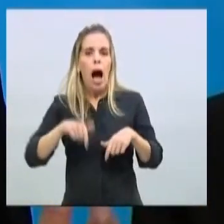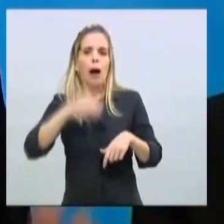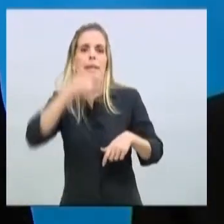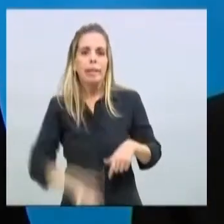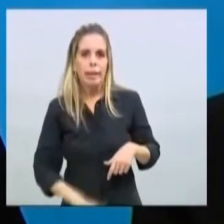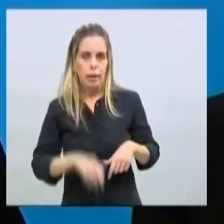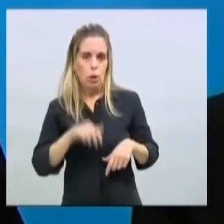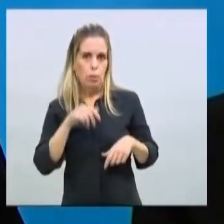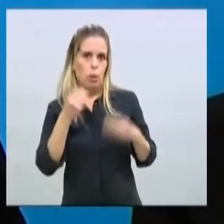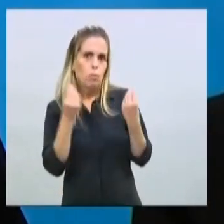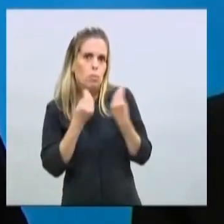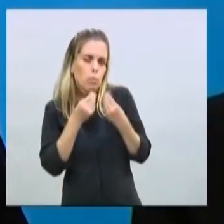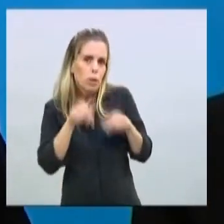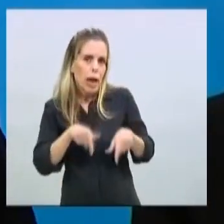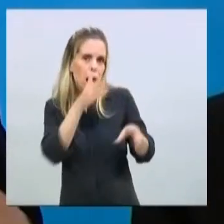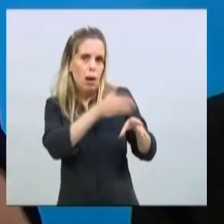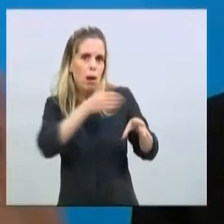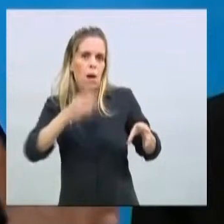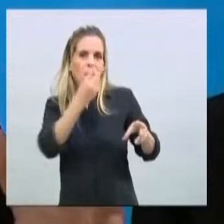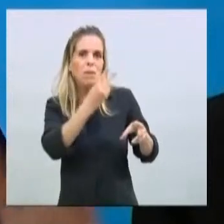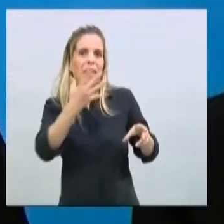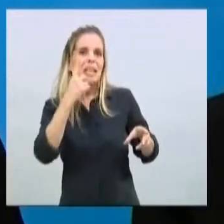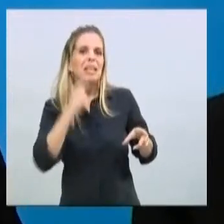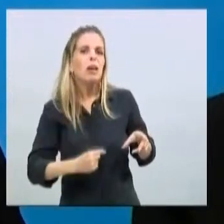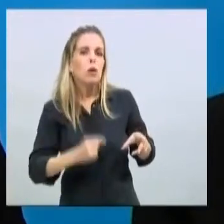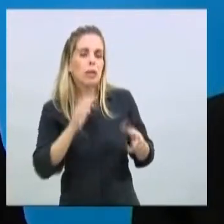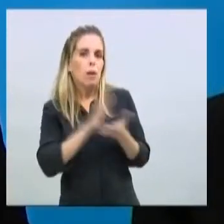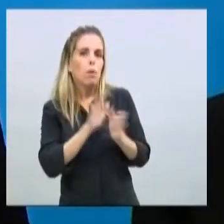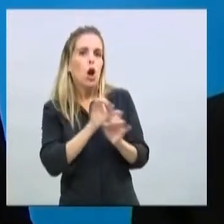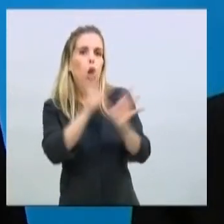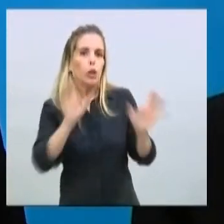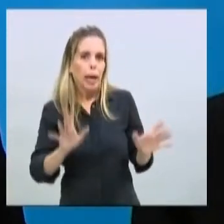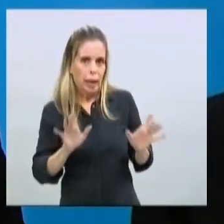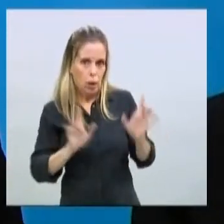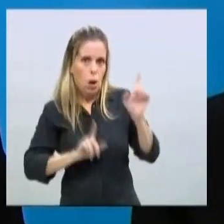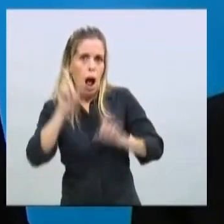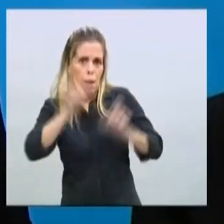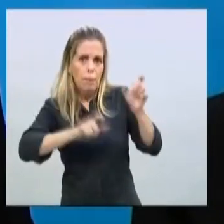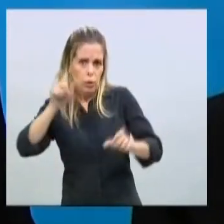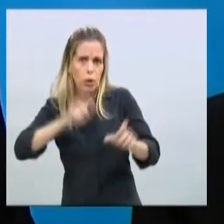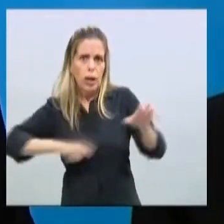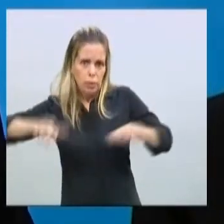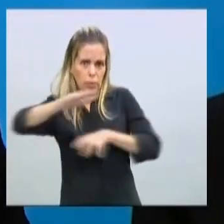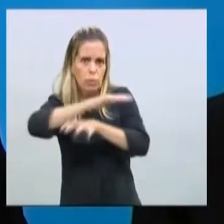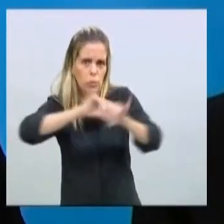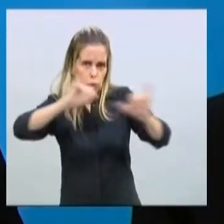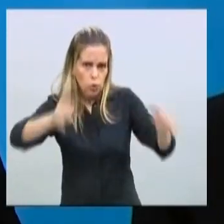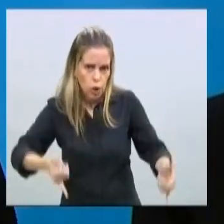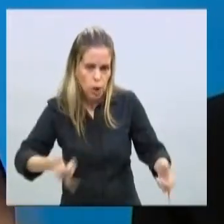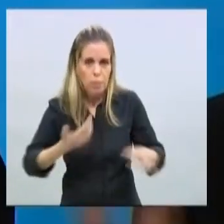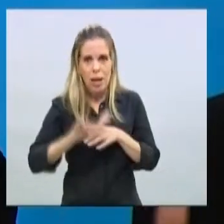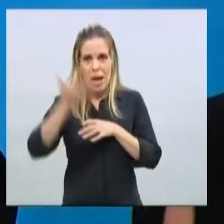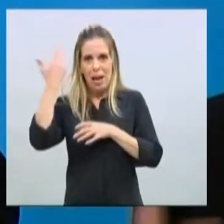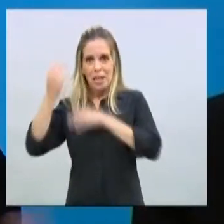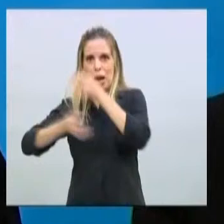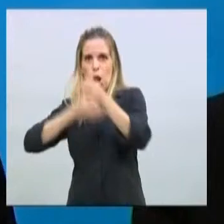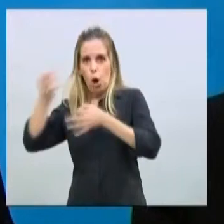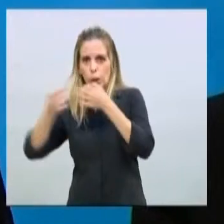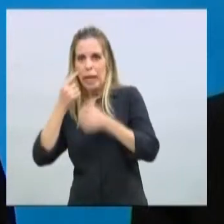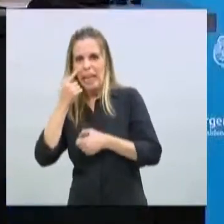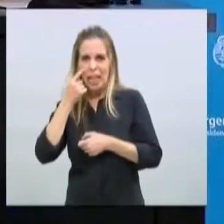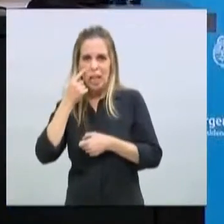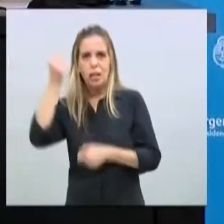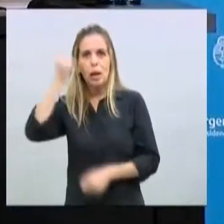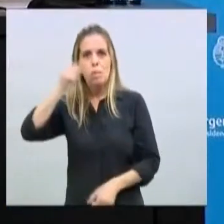los 25 días y por lo tanto pueden moverse libremente. Ayer hablé con el intendente de Mar del Plata, por